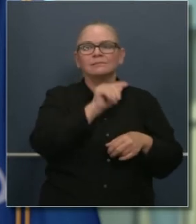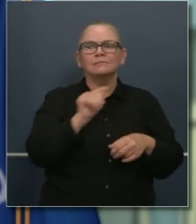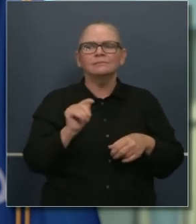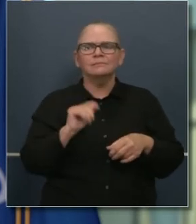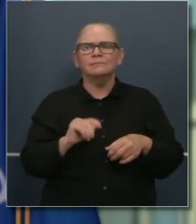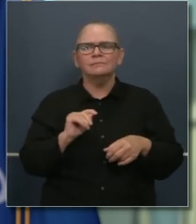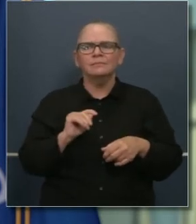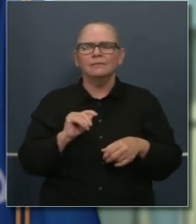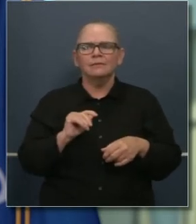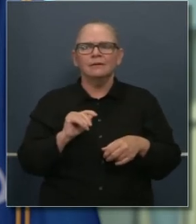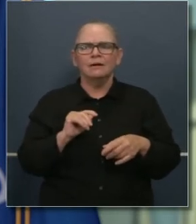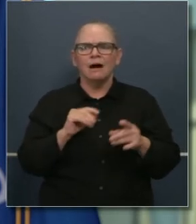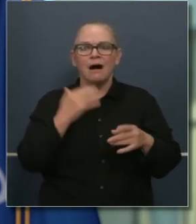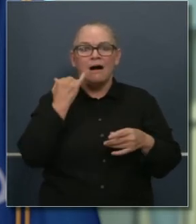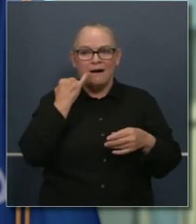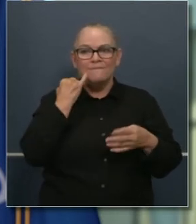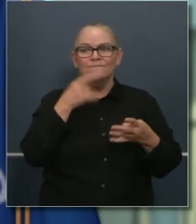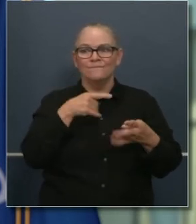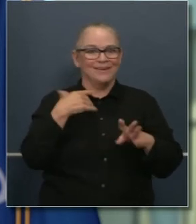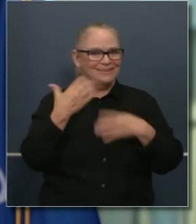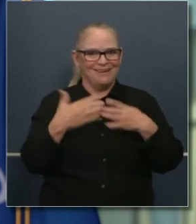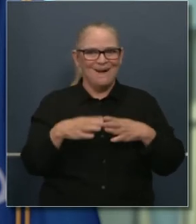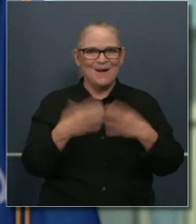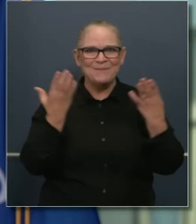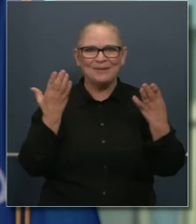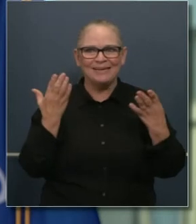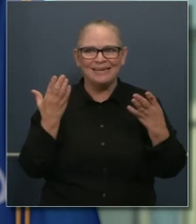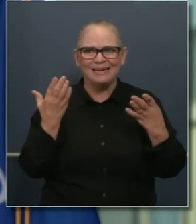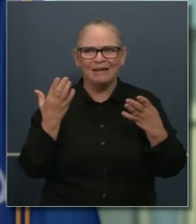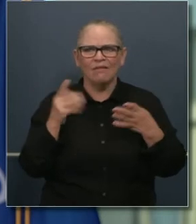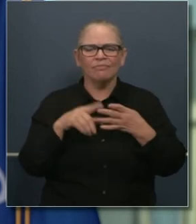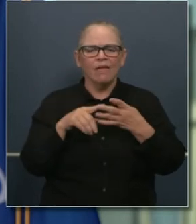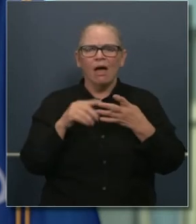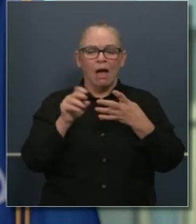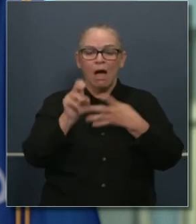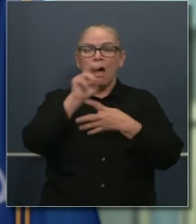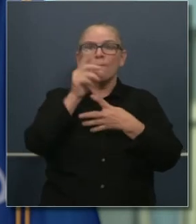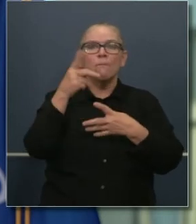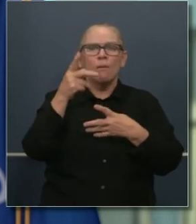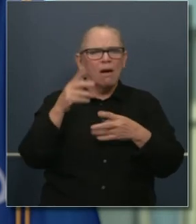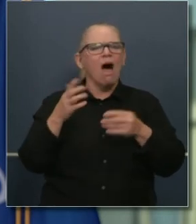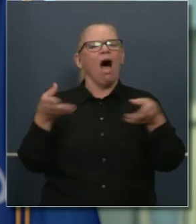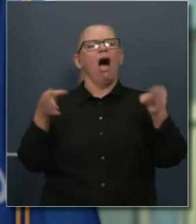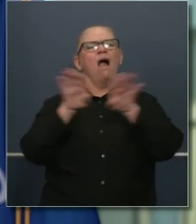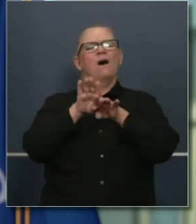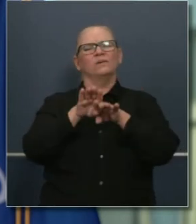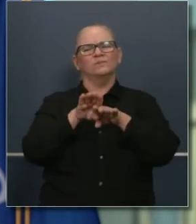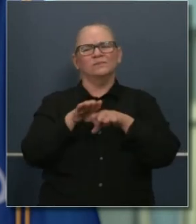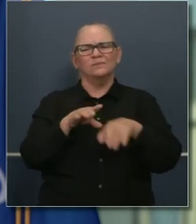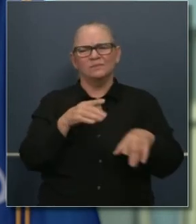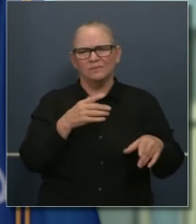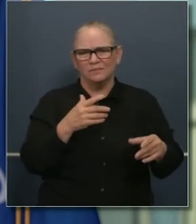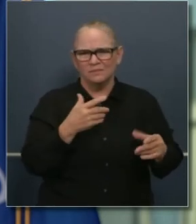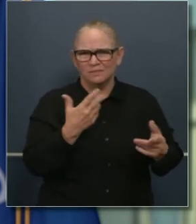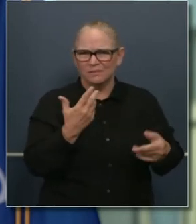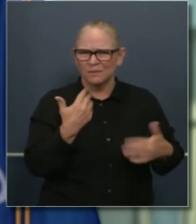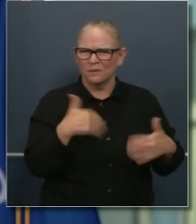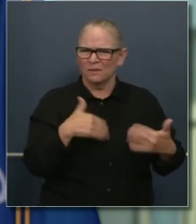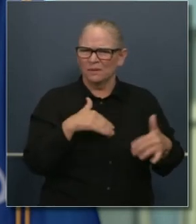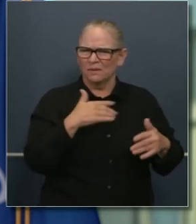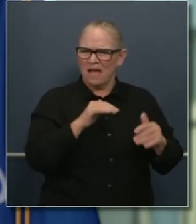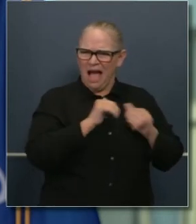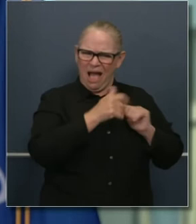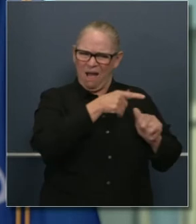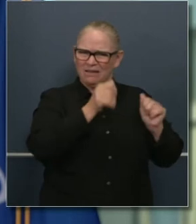de resultados vamos a ver en cuanto a esa reintegración por supuesto como